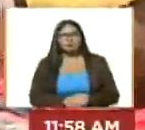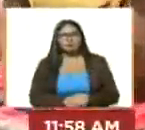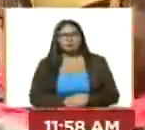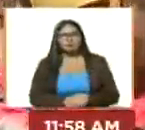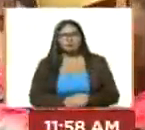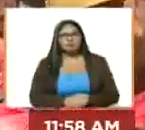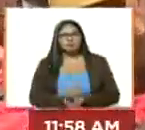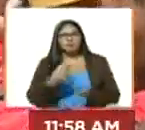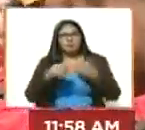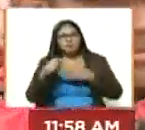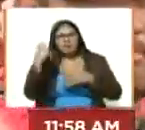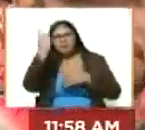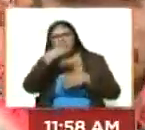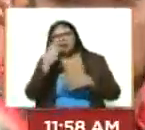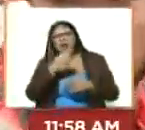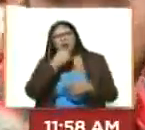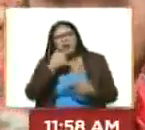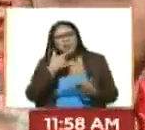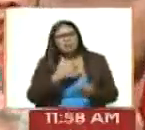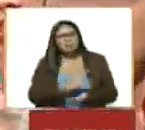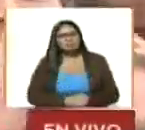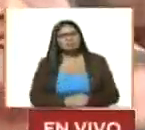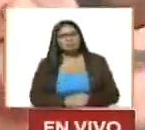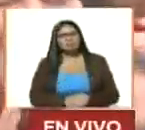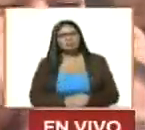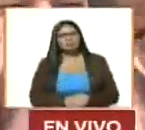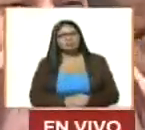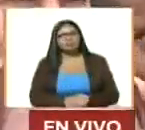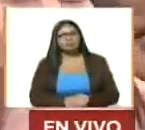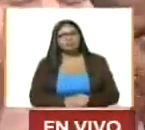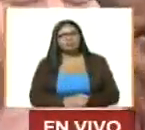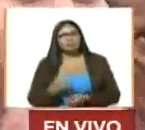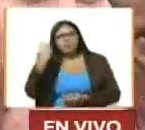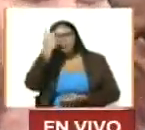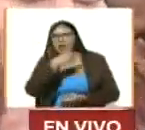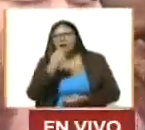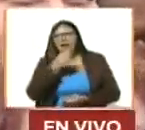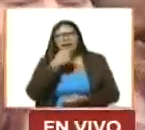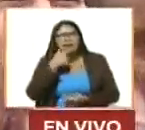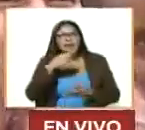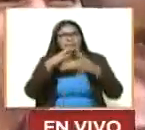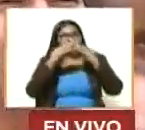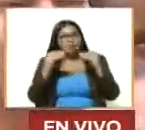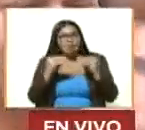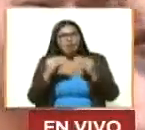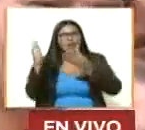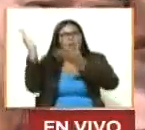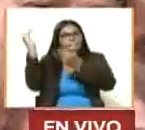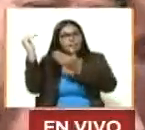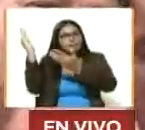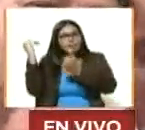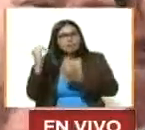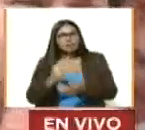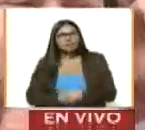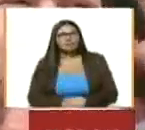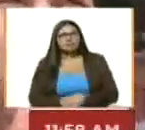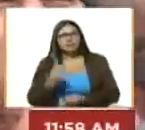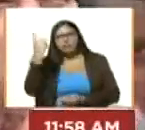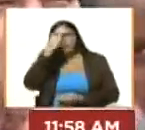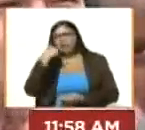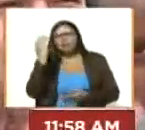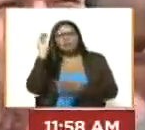No vale, tú una cara demasiado hermosa. Es una cara linda, es una cara de esperanza, es una cara de